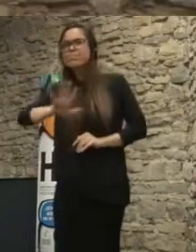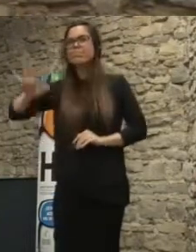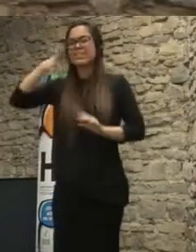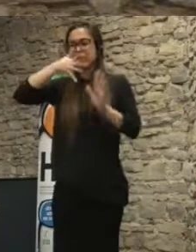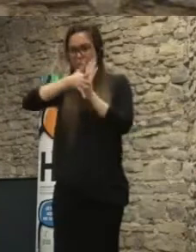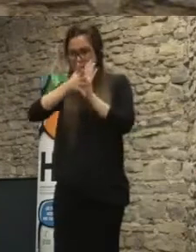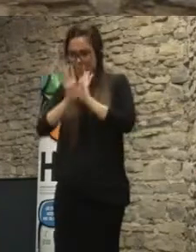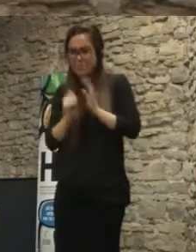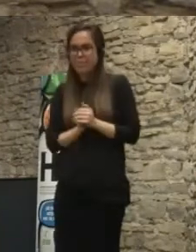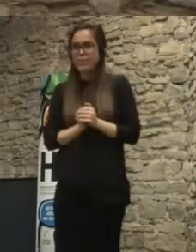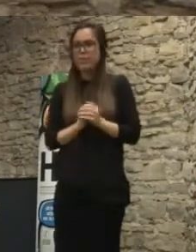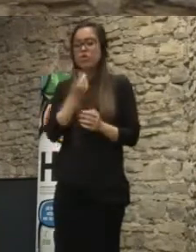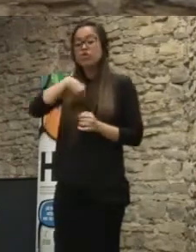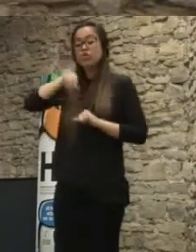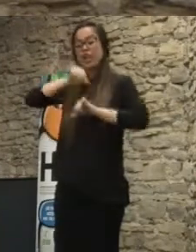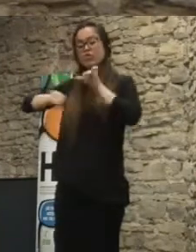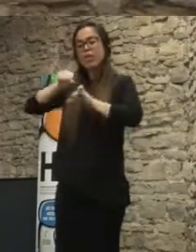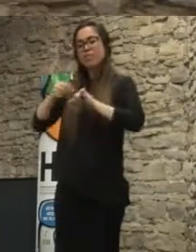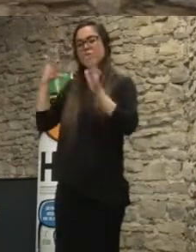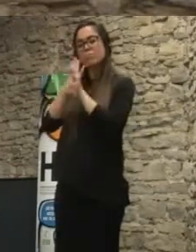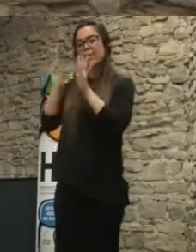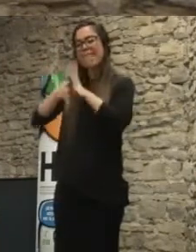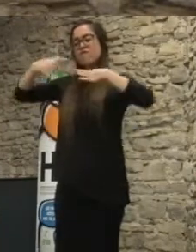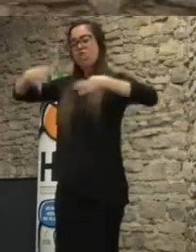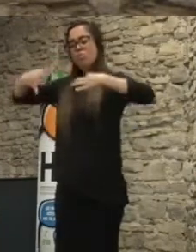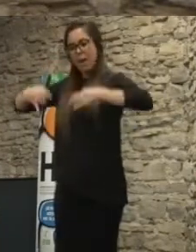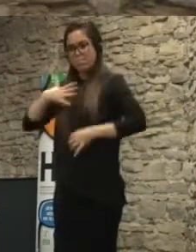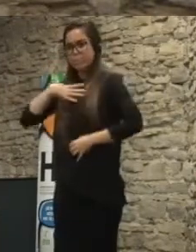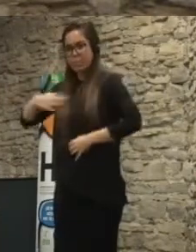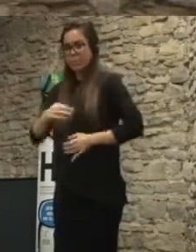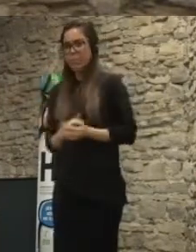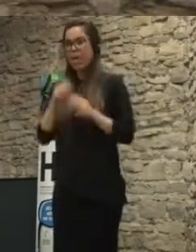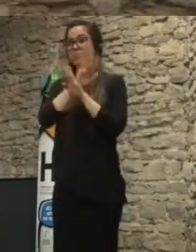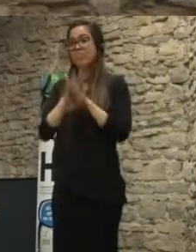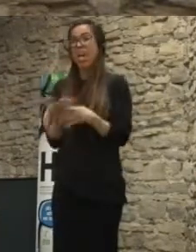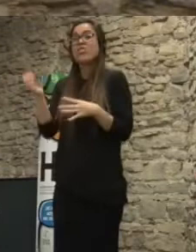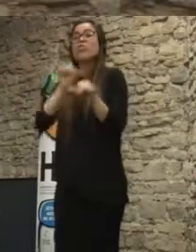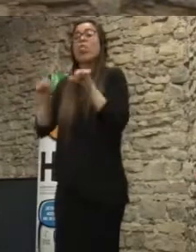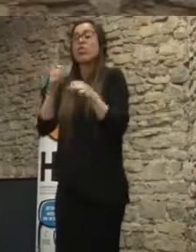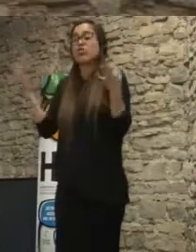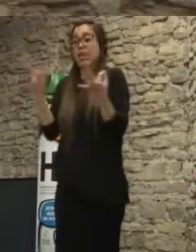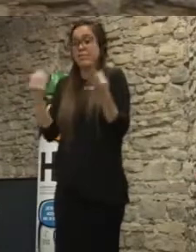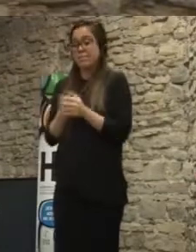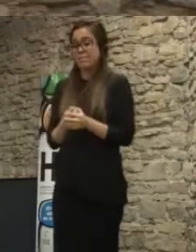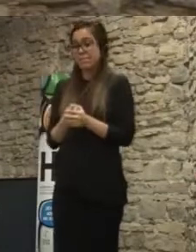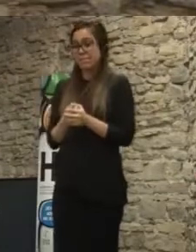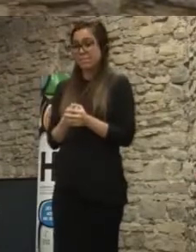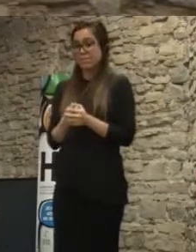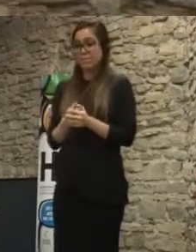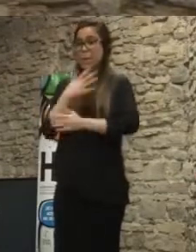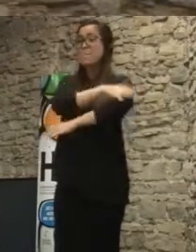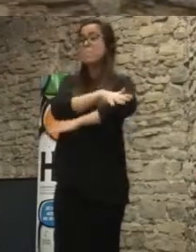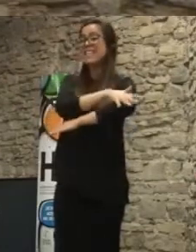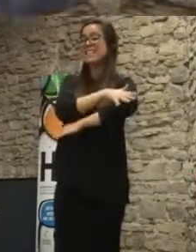hecho asociativo desde un punto de vista formal. De las asociaciones son pues aquellas que se han inscrito en el Ministerio